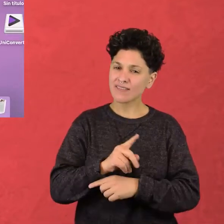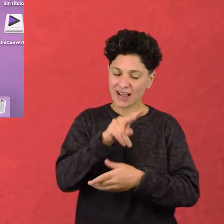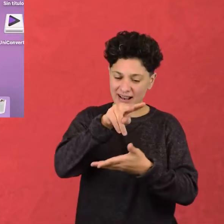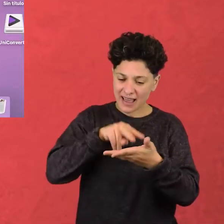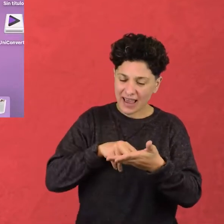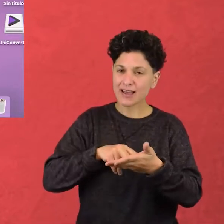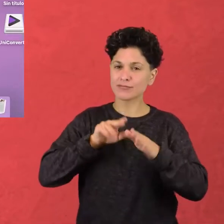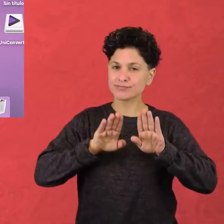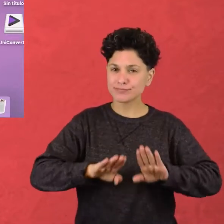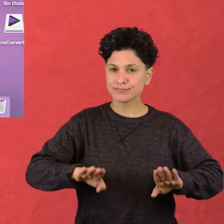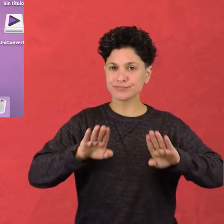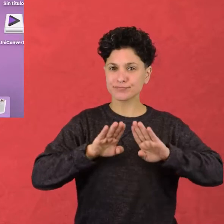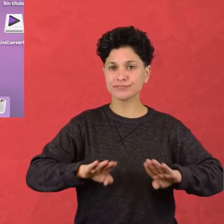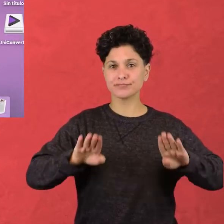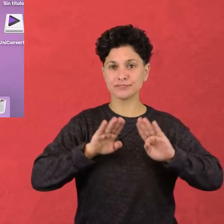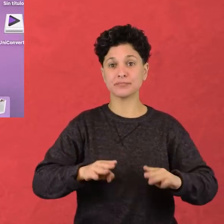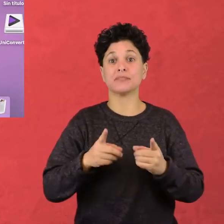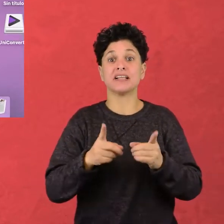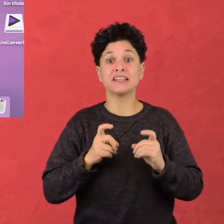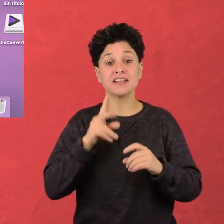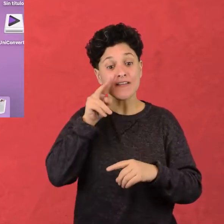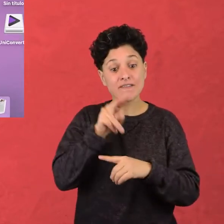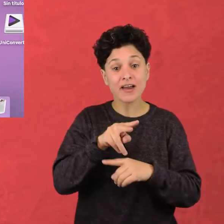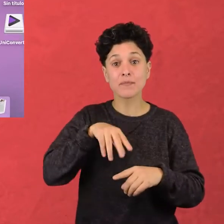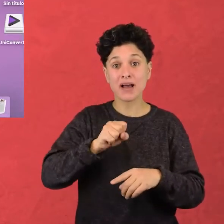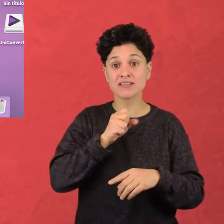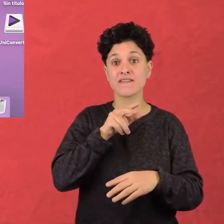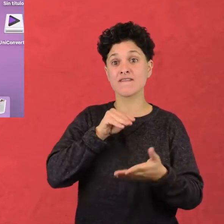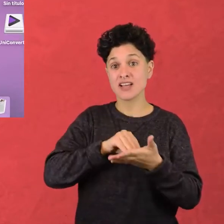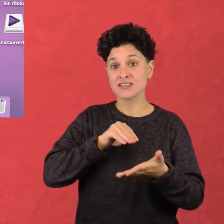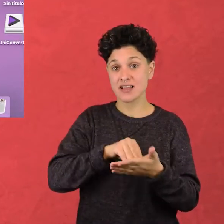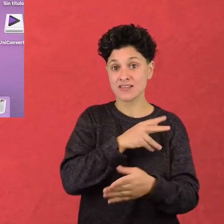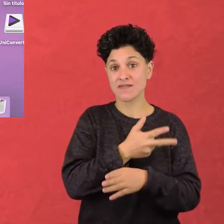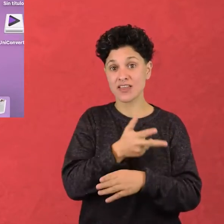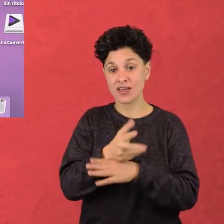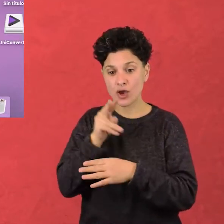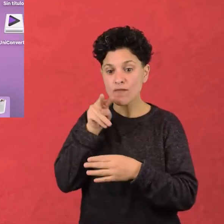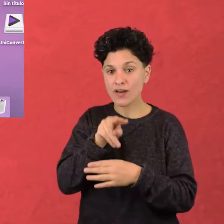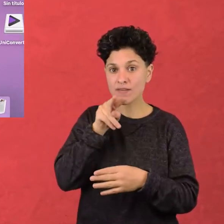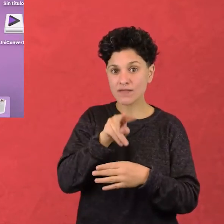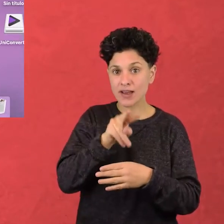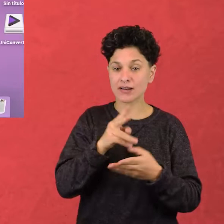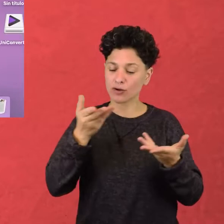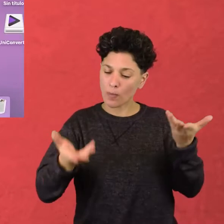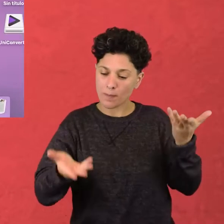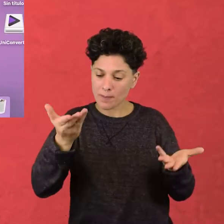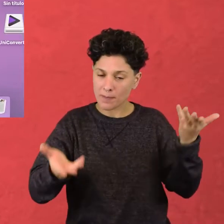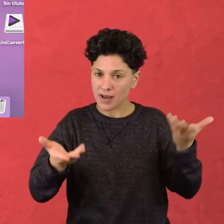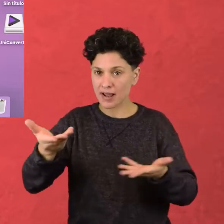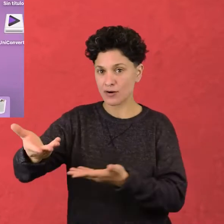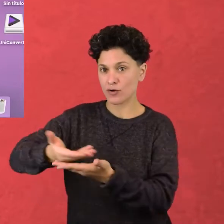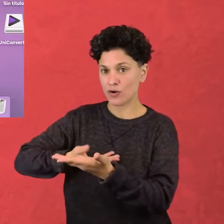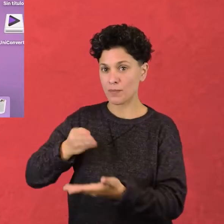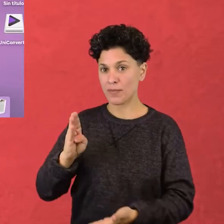lo tienen que ver más veces al video y releer y tener enfrente al material que se los voy a dejar en